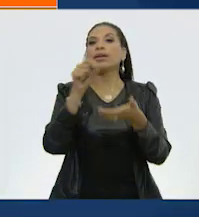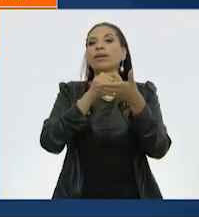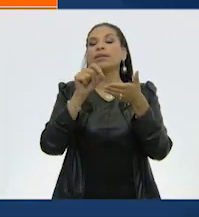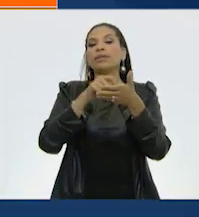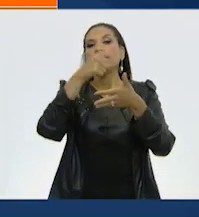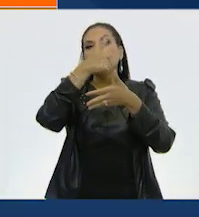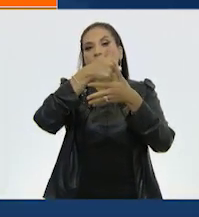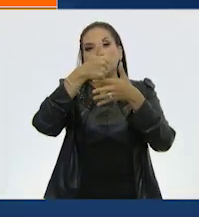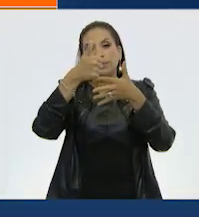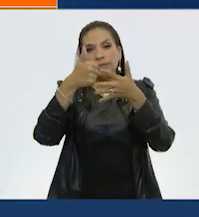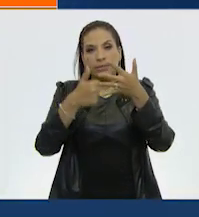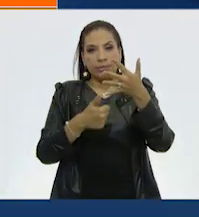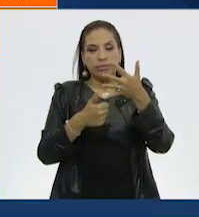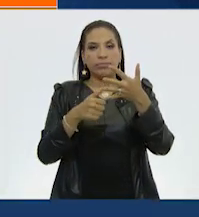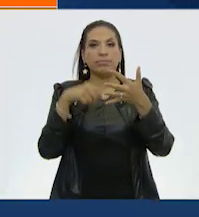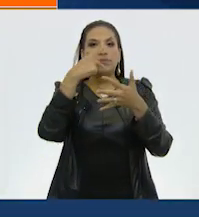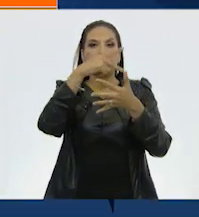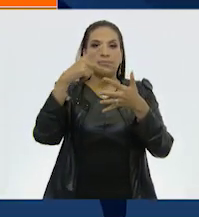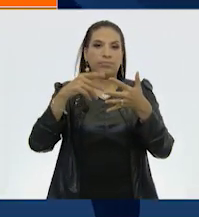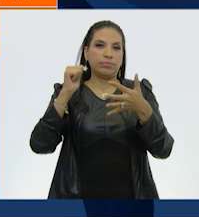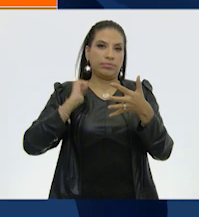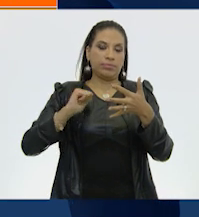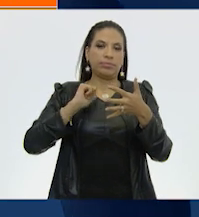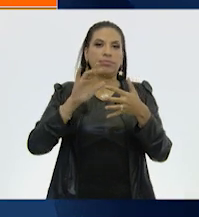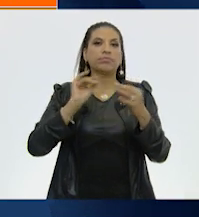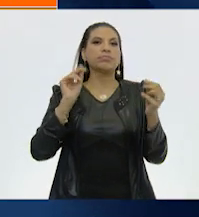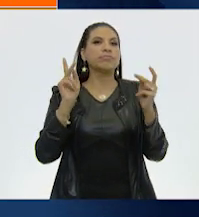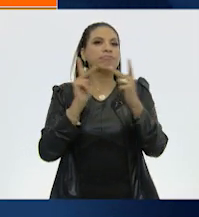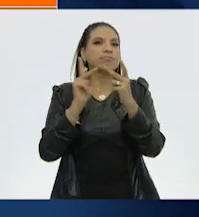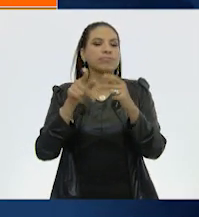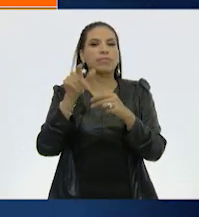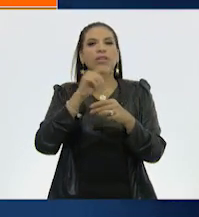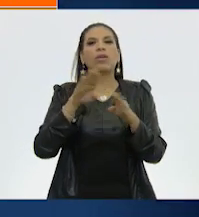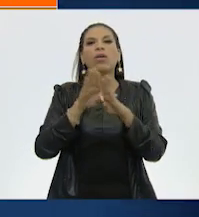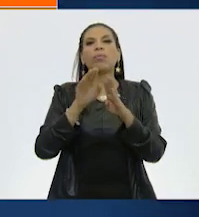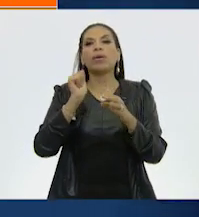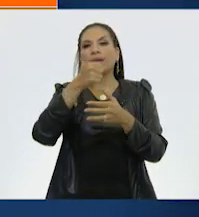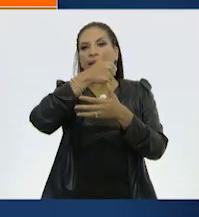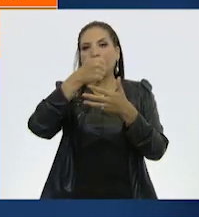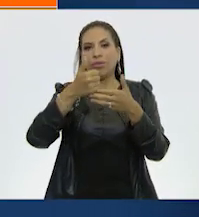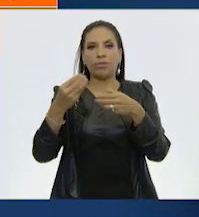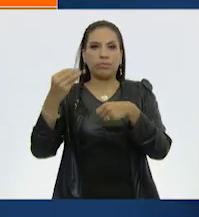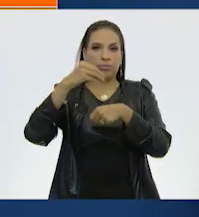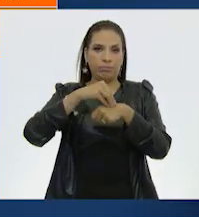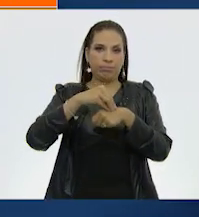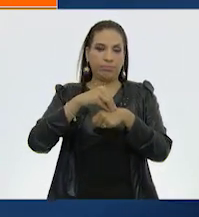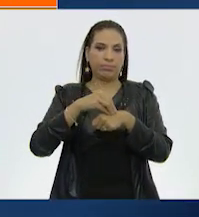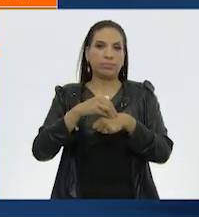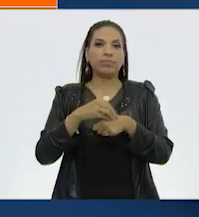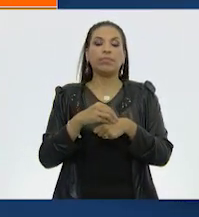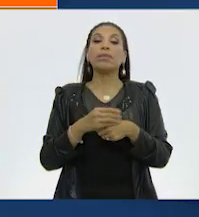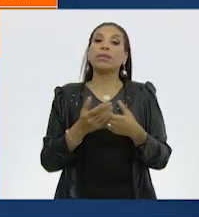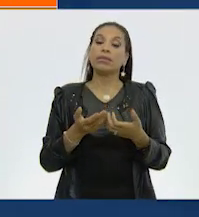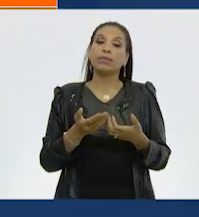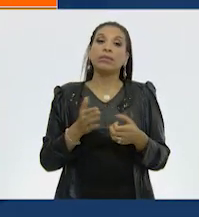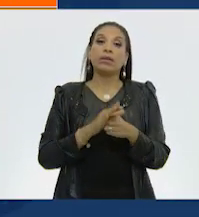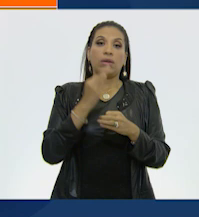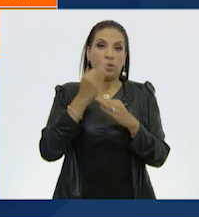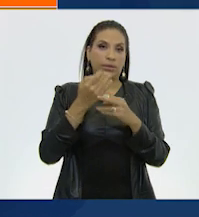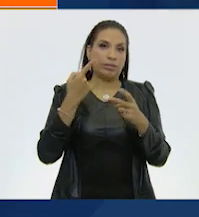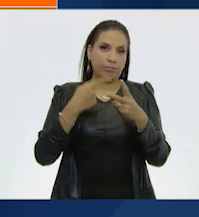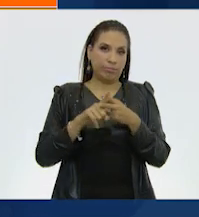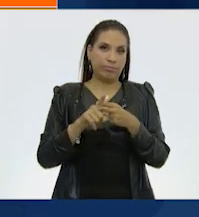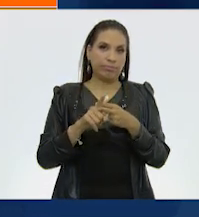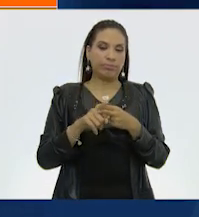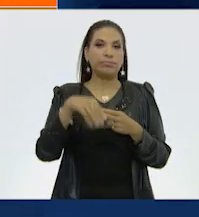Anotaremos en cada civilización la coincidencia en el establecimiento de cada una de ellas. Entonces, vamos a